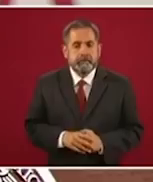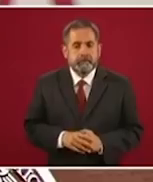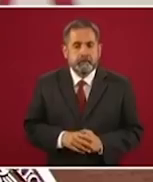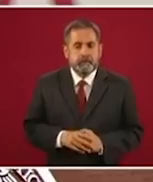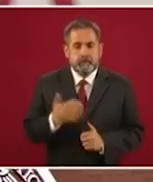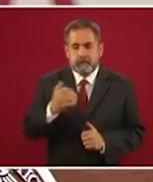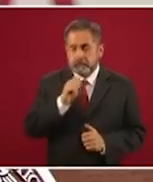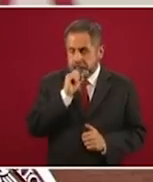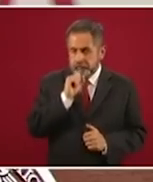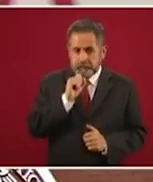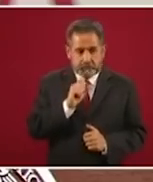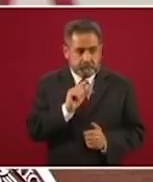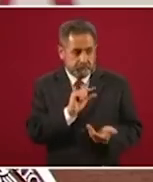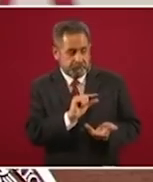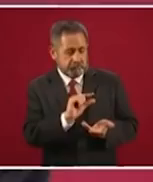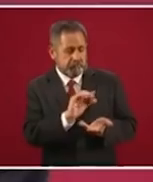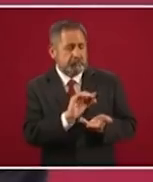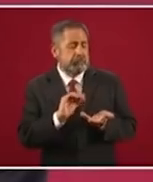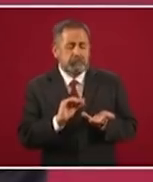Y no es poco.